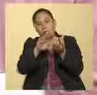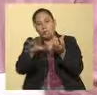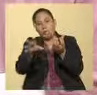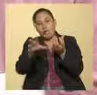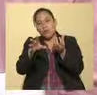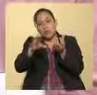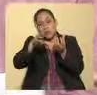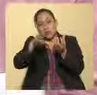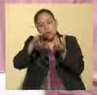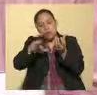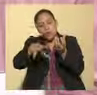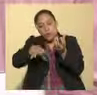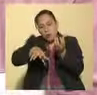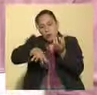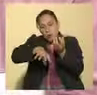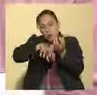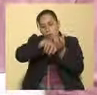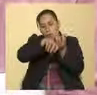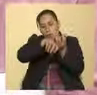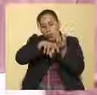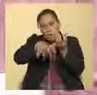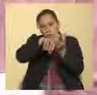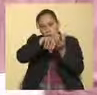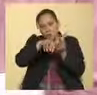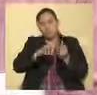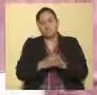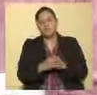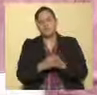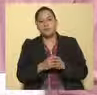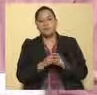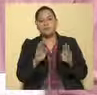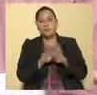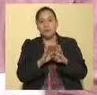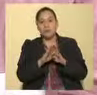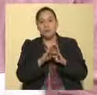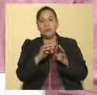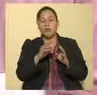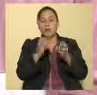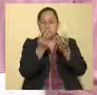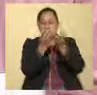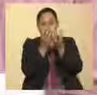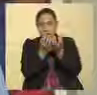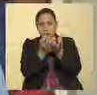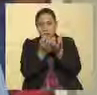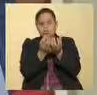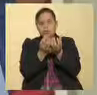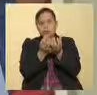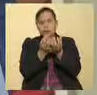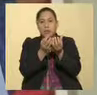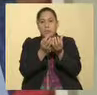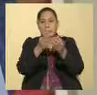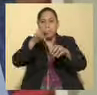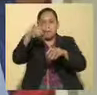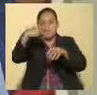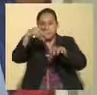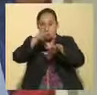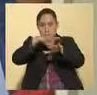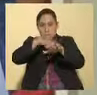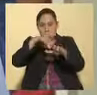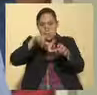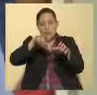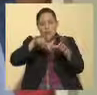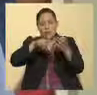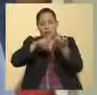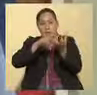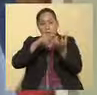otra ocasión, el testículo desciende por el canal inguinal hasta localizarse en el escroto.